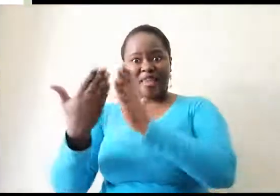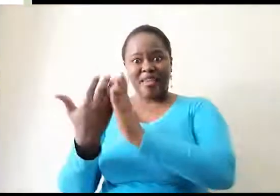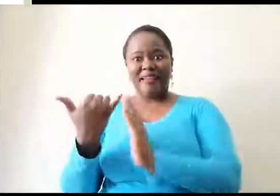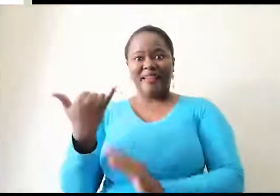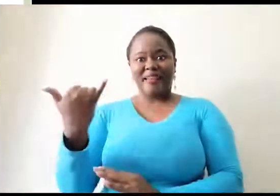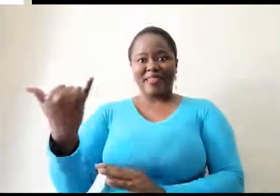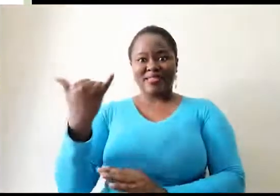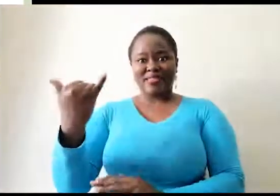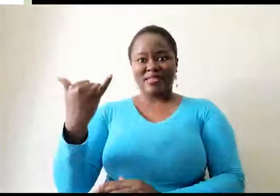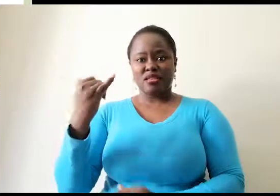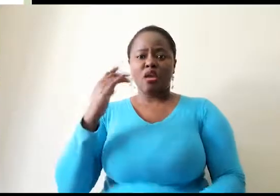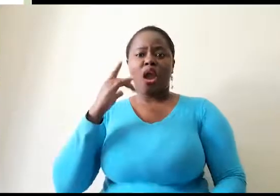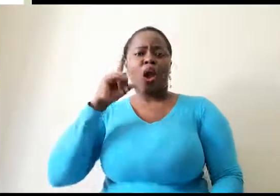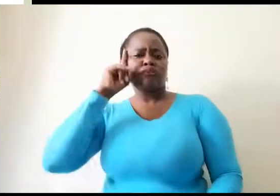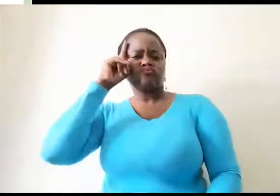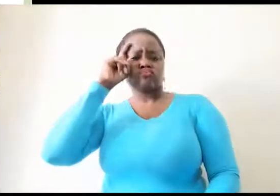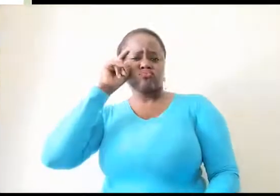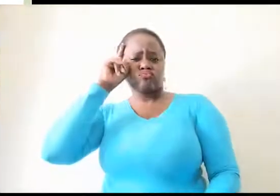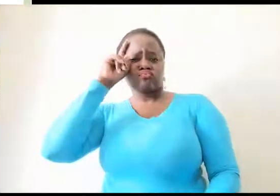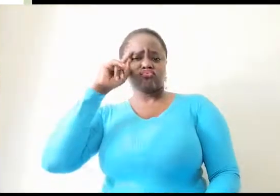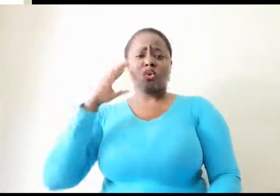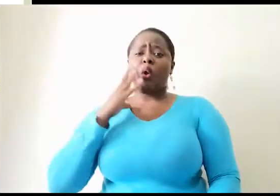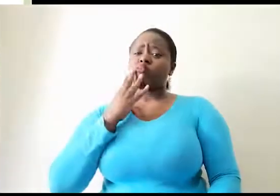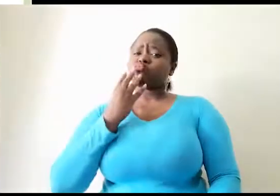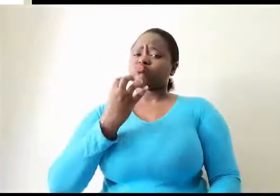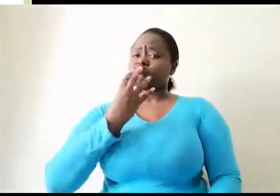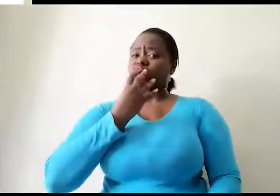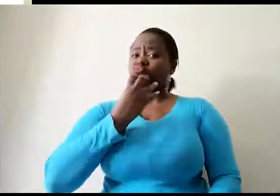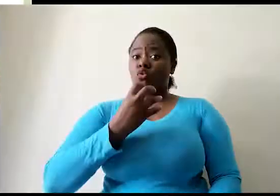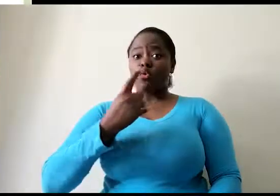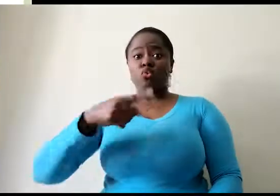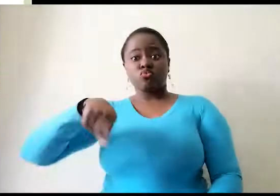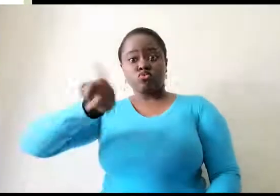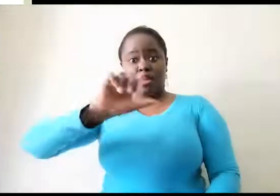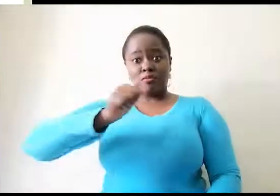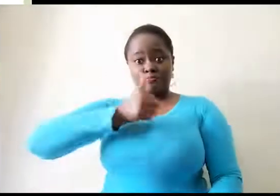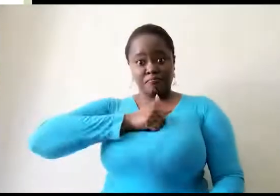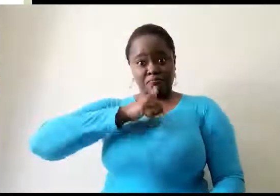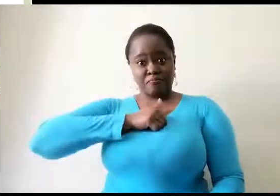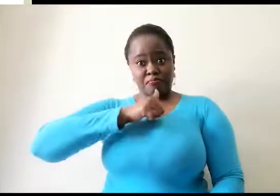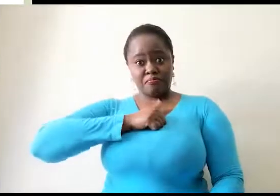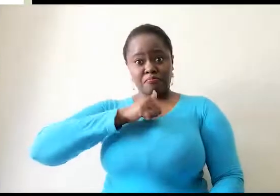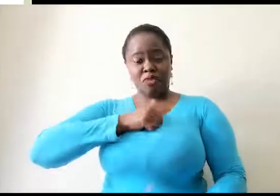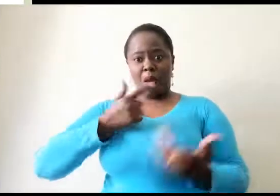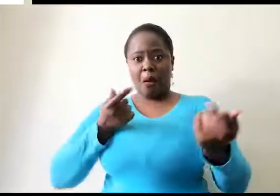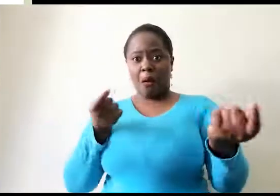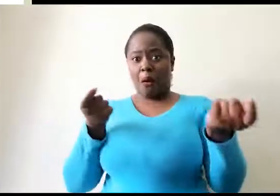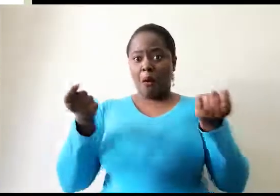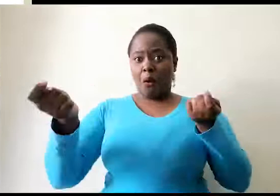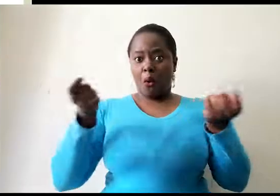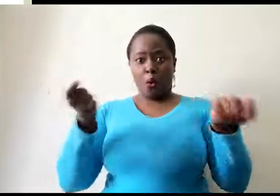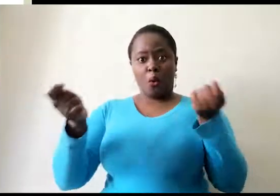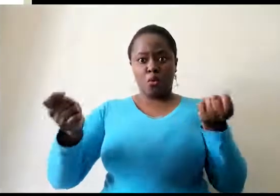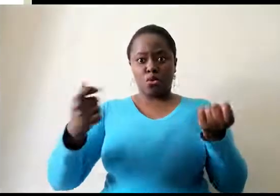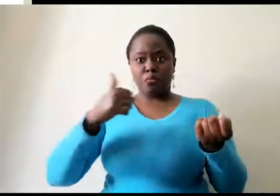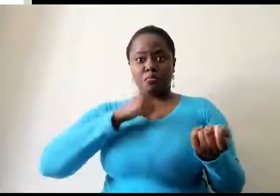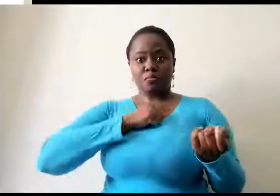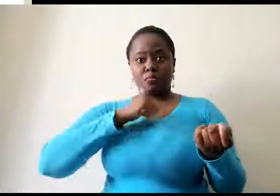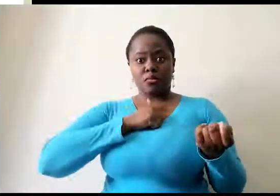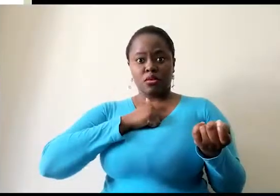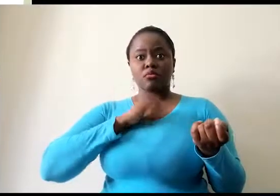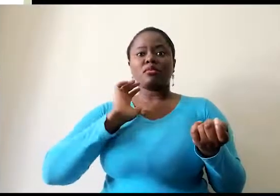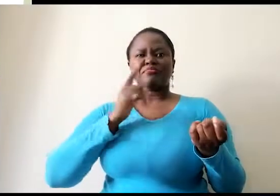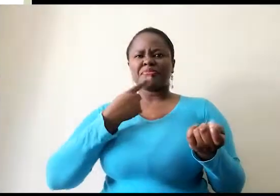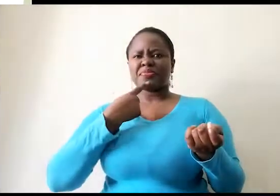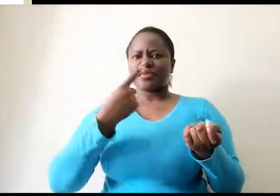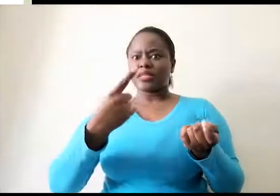esta escuela, Epicuro centra su propuesta en la autosuficiencia, en el control de sí mismo, ya que